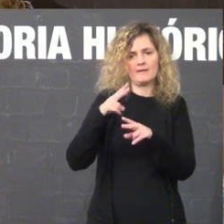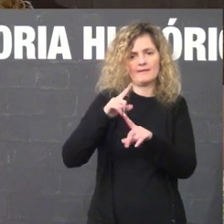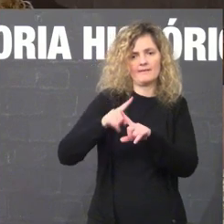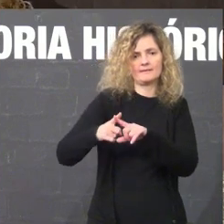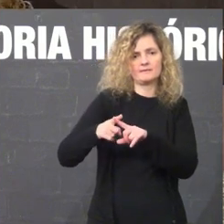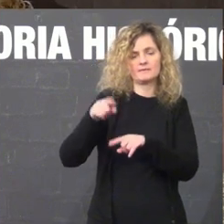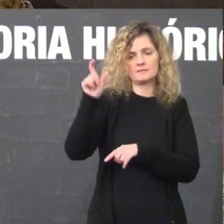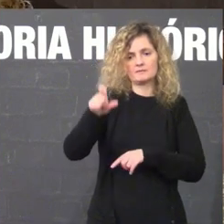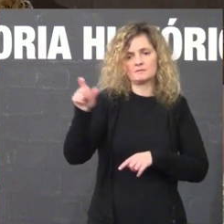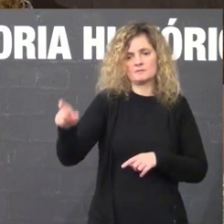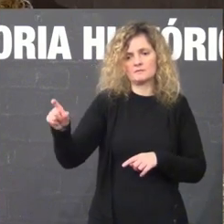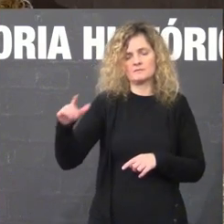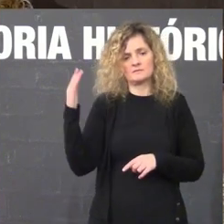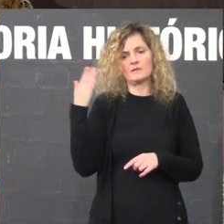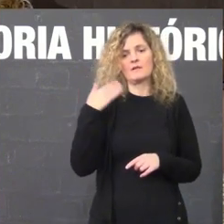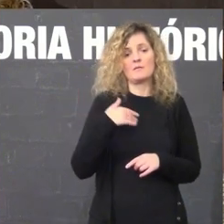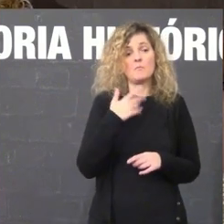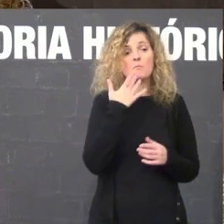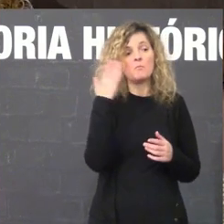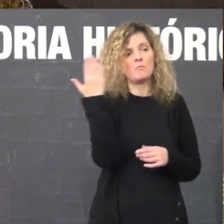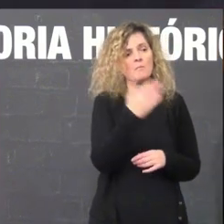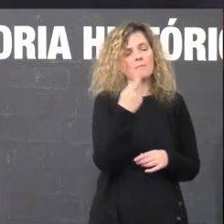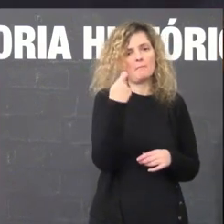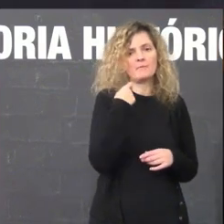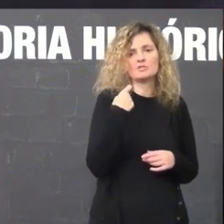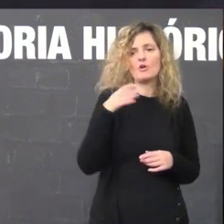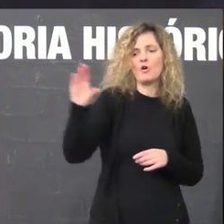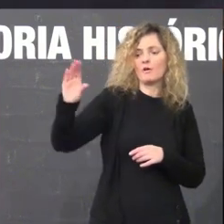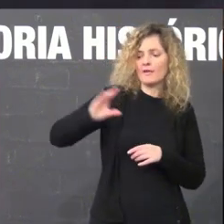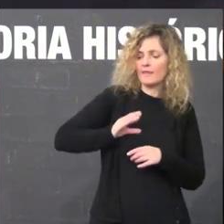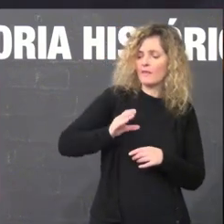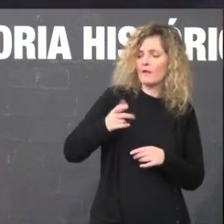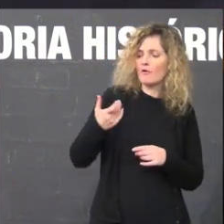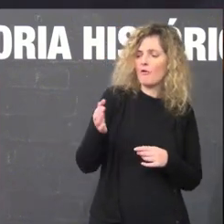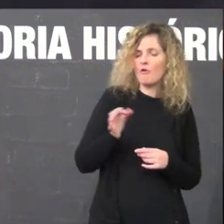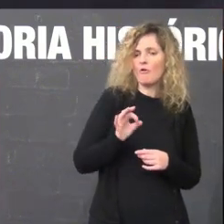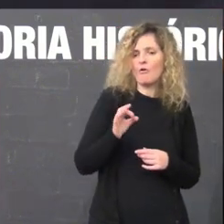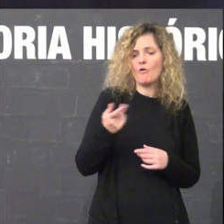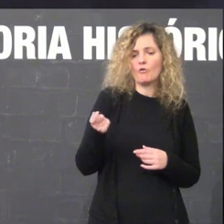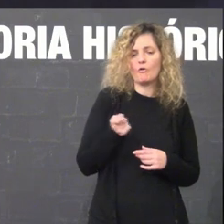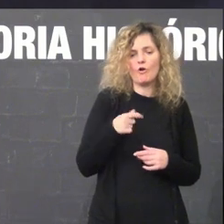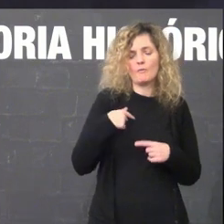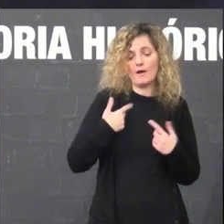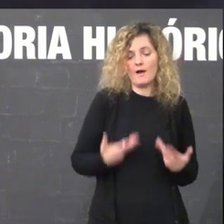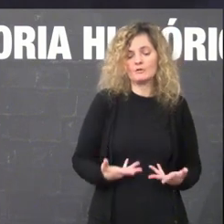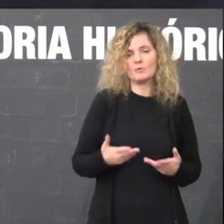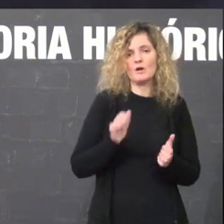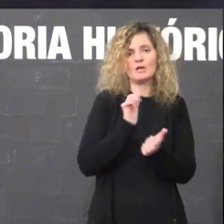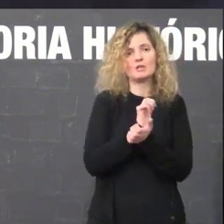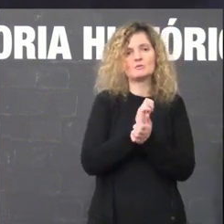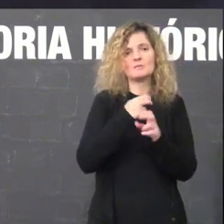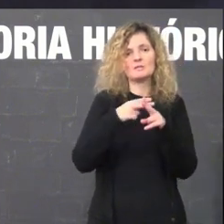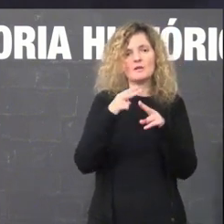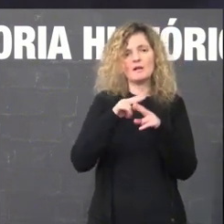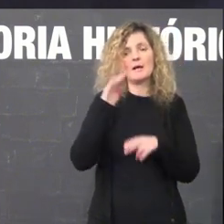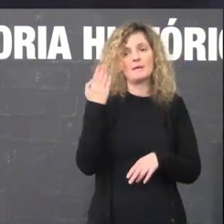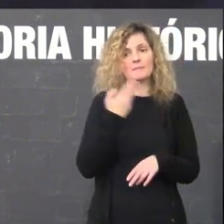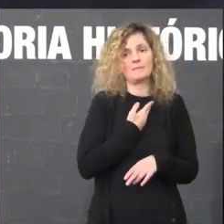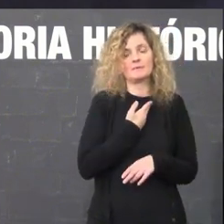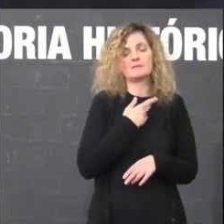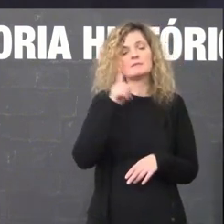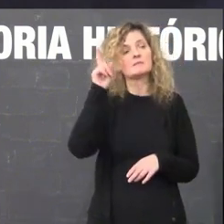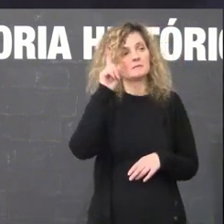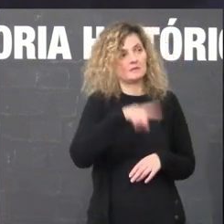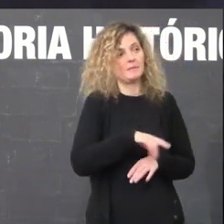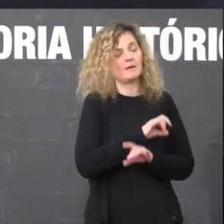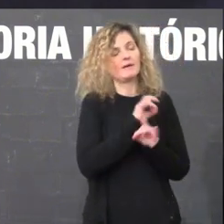No es importante tanto por las pensiones y las indemnizaciones que cobran a día de hoy los presos políticos y las víctimas que también